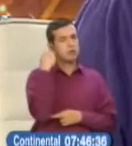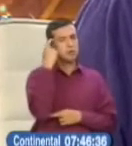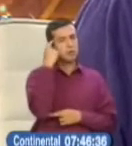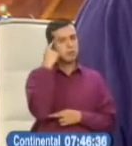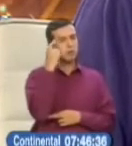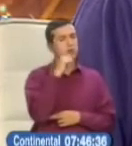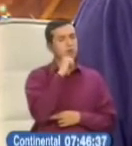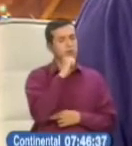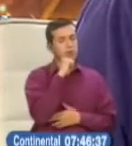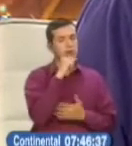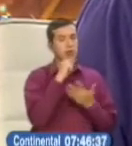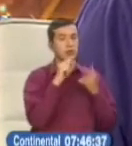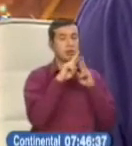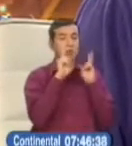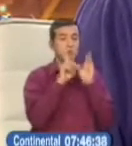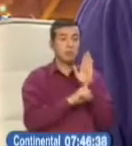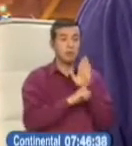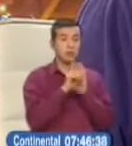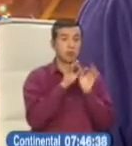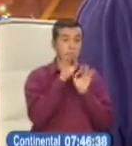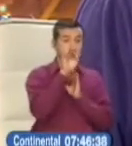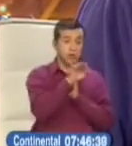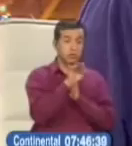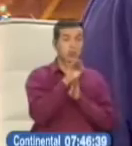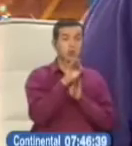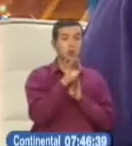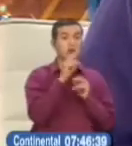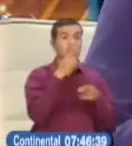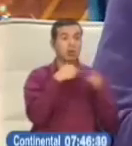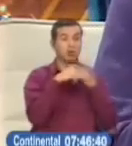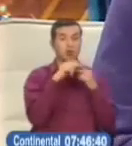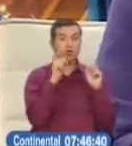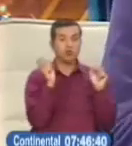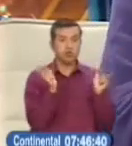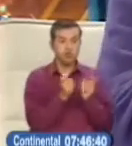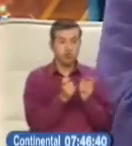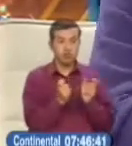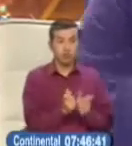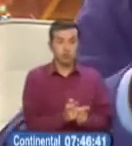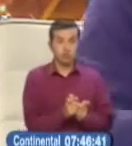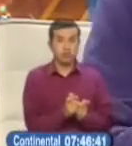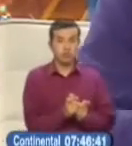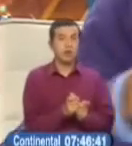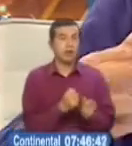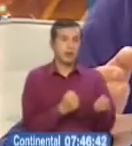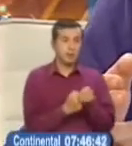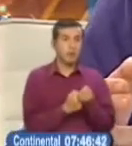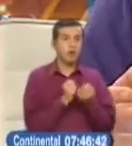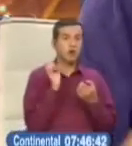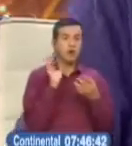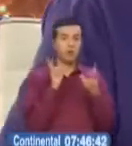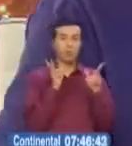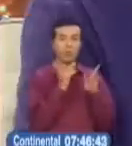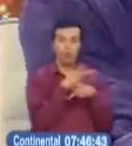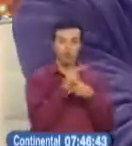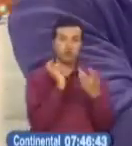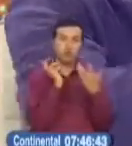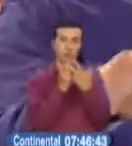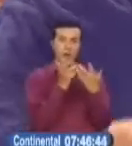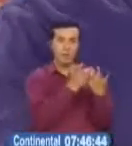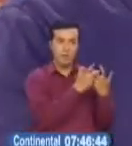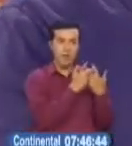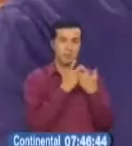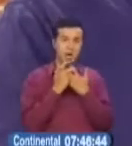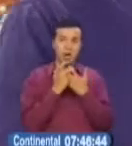bastante pendiente en el tema de desarrollo rural, en el tema de economía popular y solidaria, hacer es generar encadenamientos productivos para ir a esa